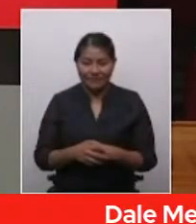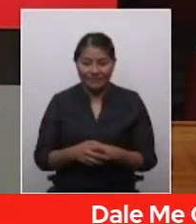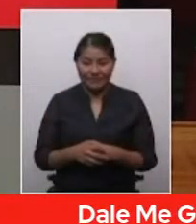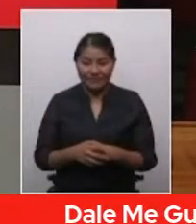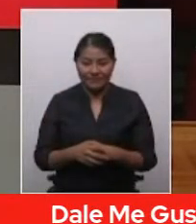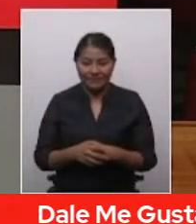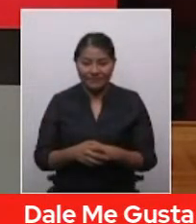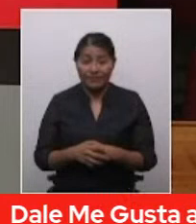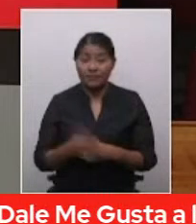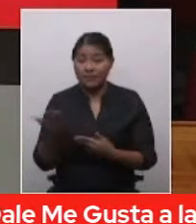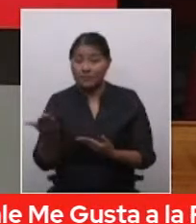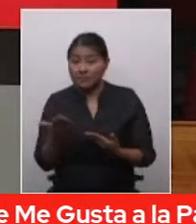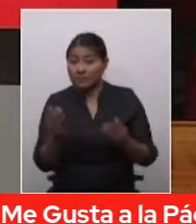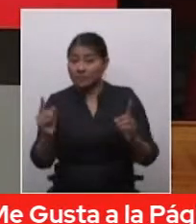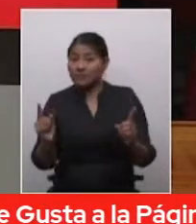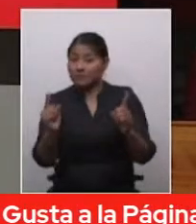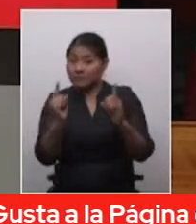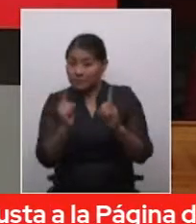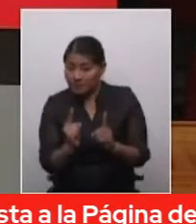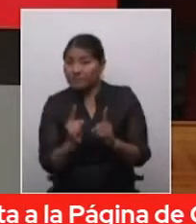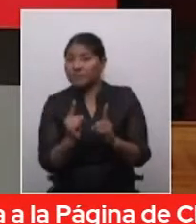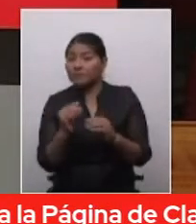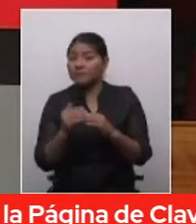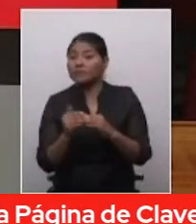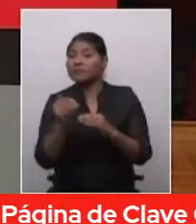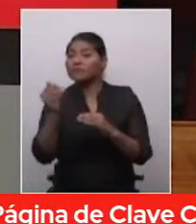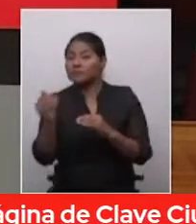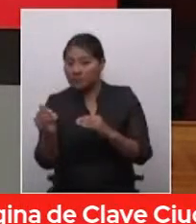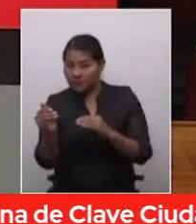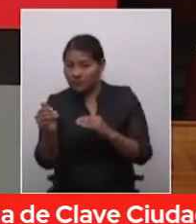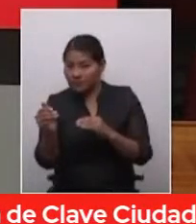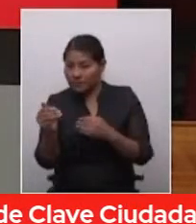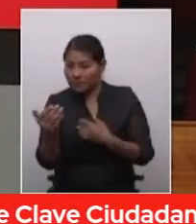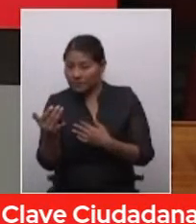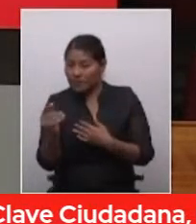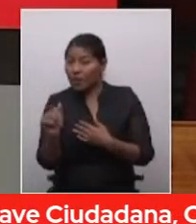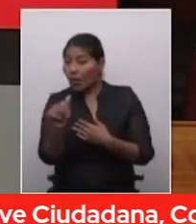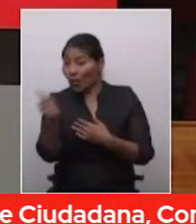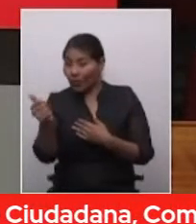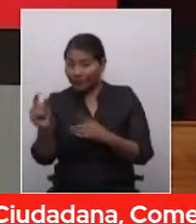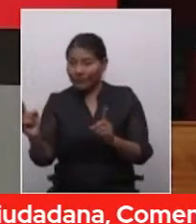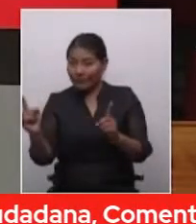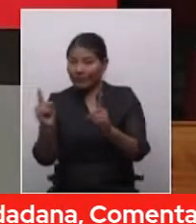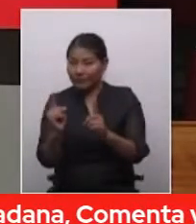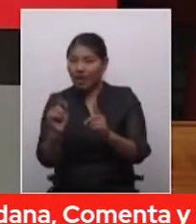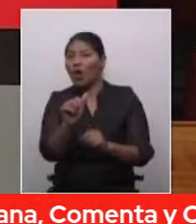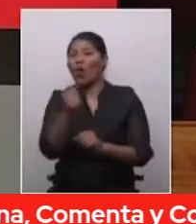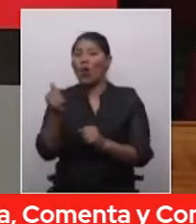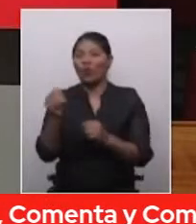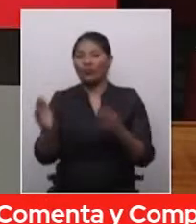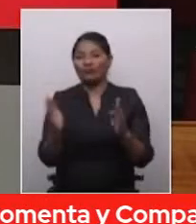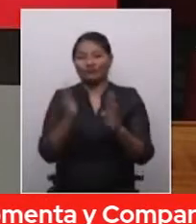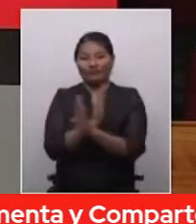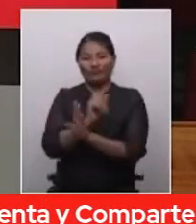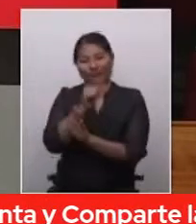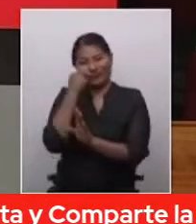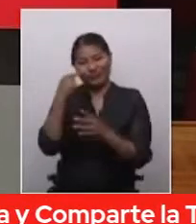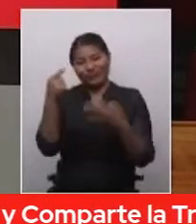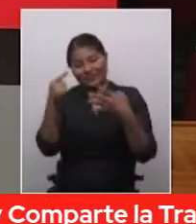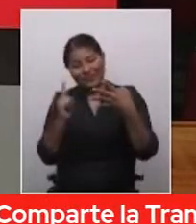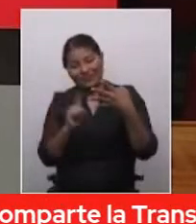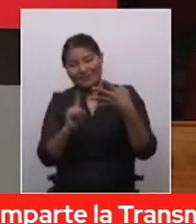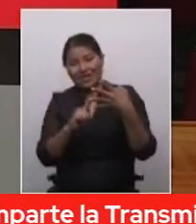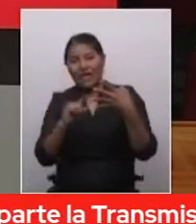Para esta siguiente dupla y después ya nos toca el siguiente bloque del sino y por qué. Sí. Y